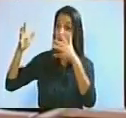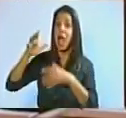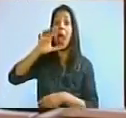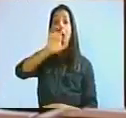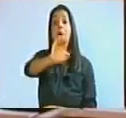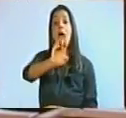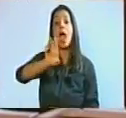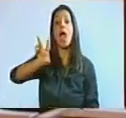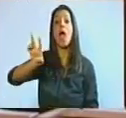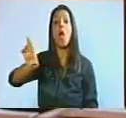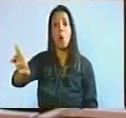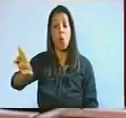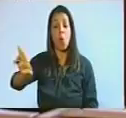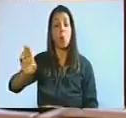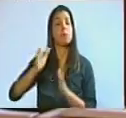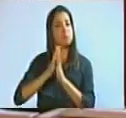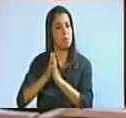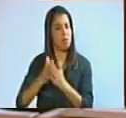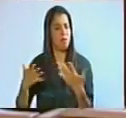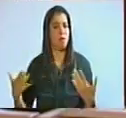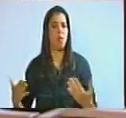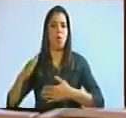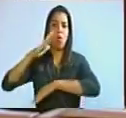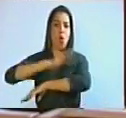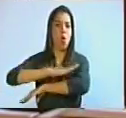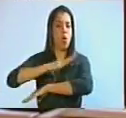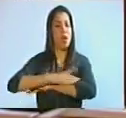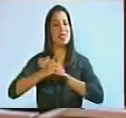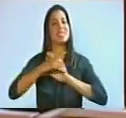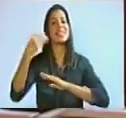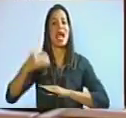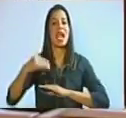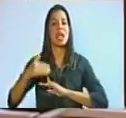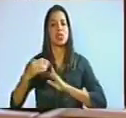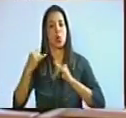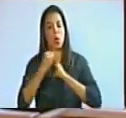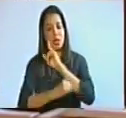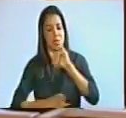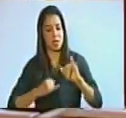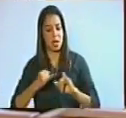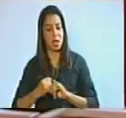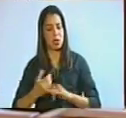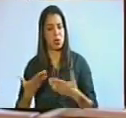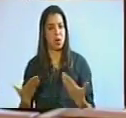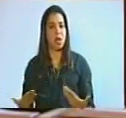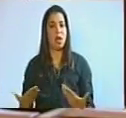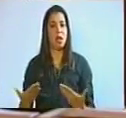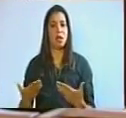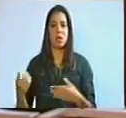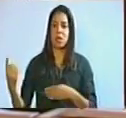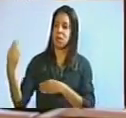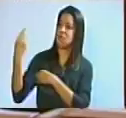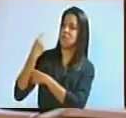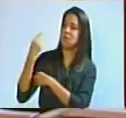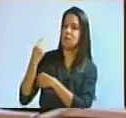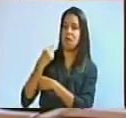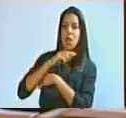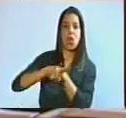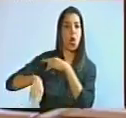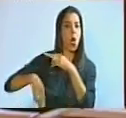Europea ajustar su actuación al derecho internacional y abstenerse de realizar